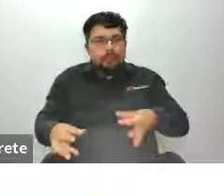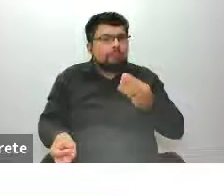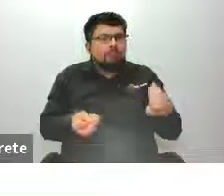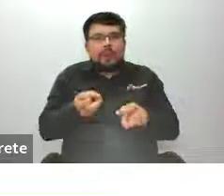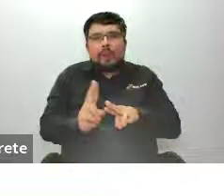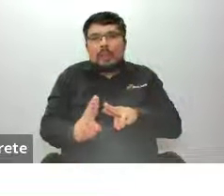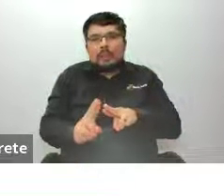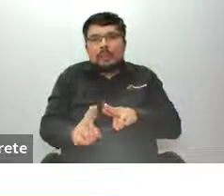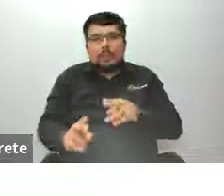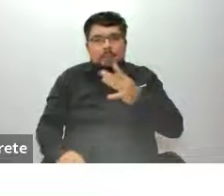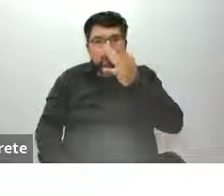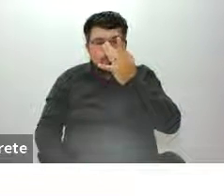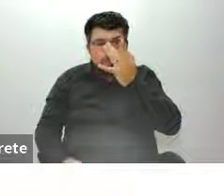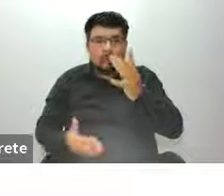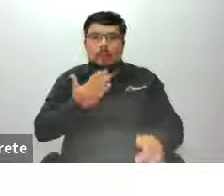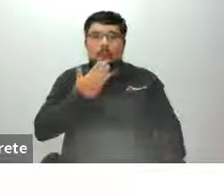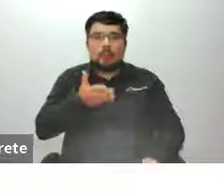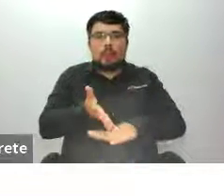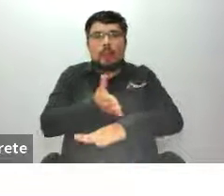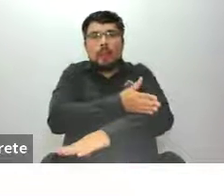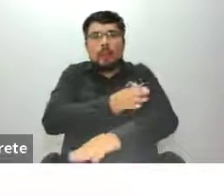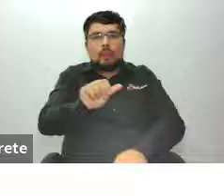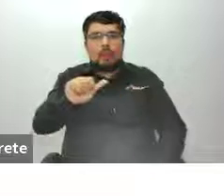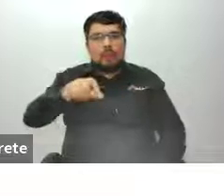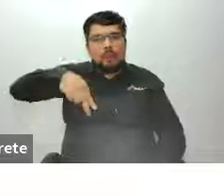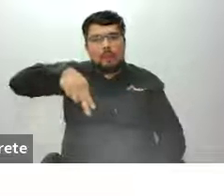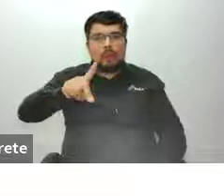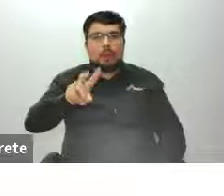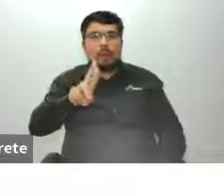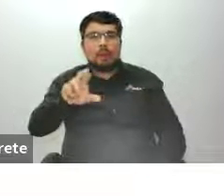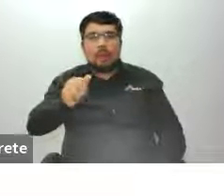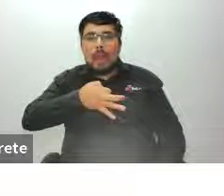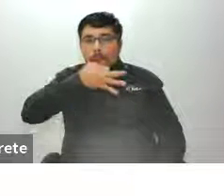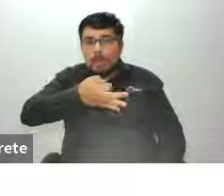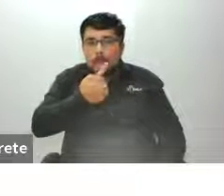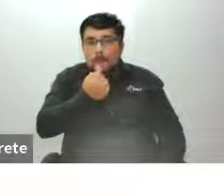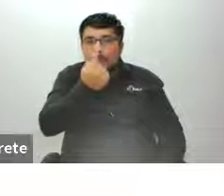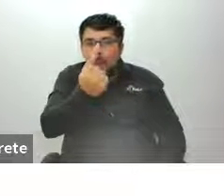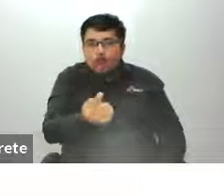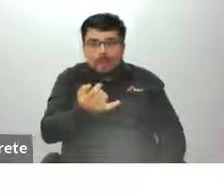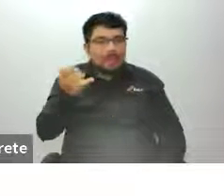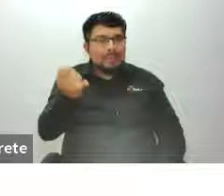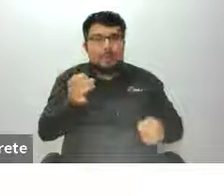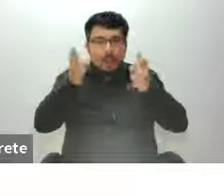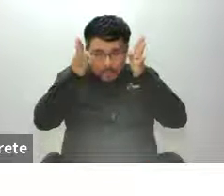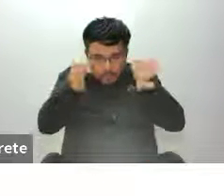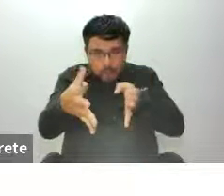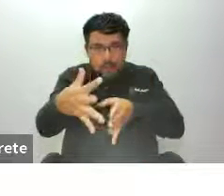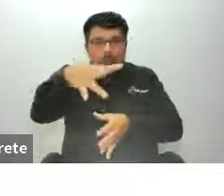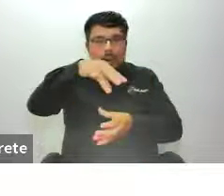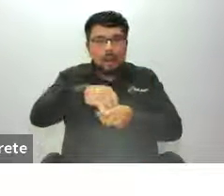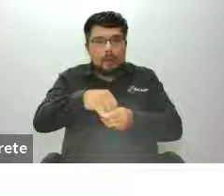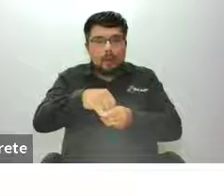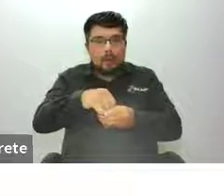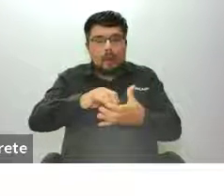me preguntaba Andrea. Bueno, es importante adoptar siempre este enfoque inclusivo que se adapte a las necesidades específicas